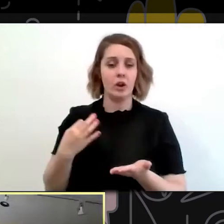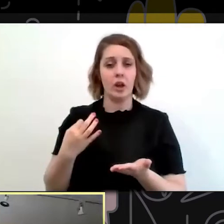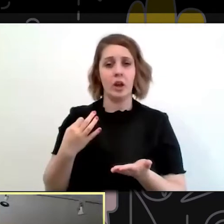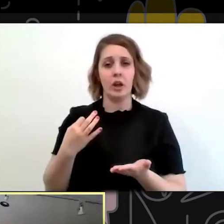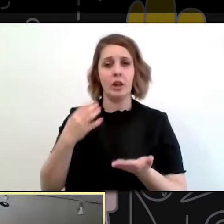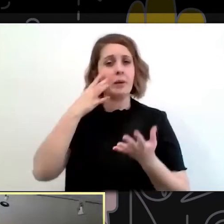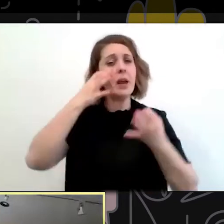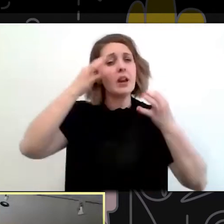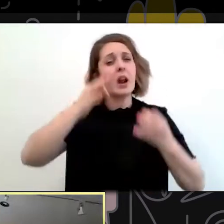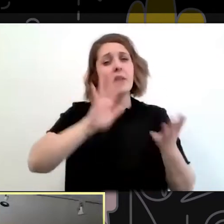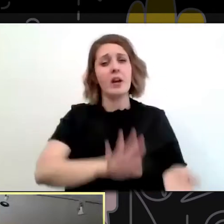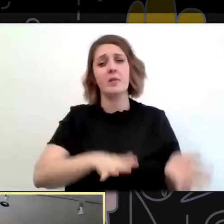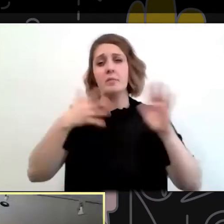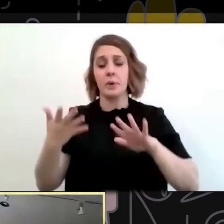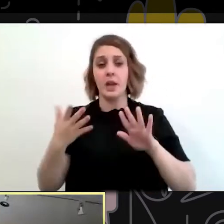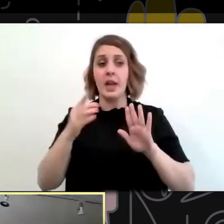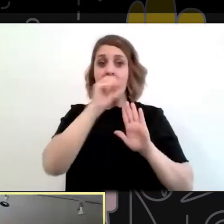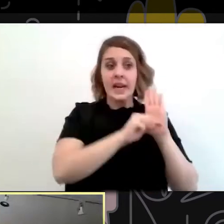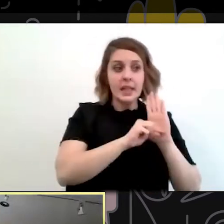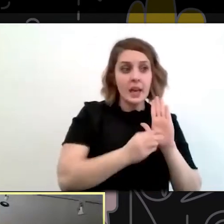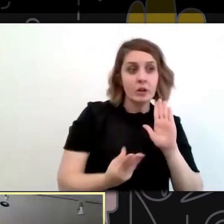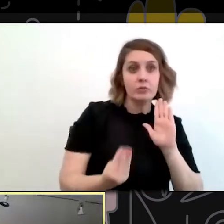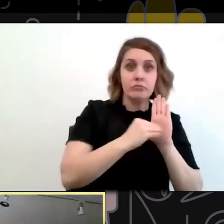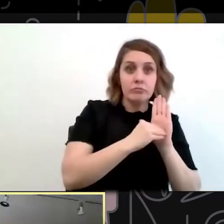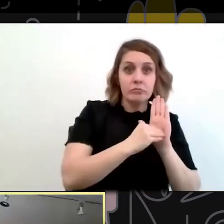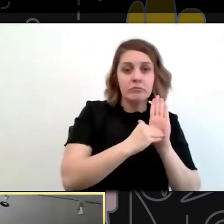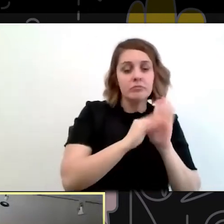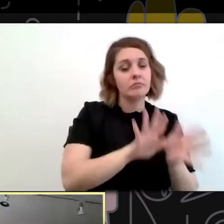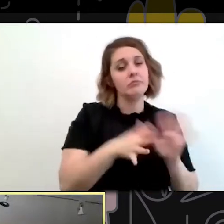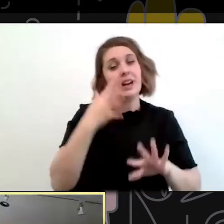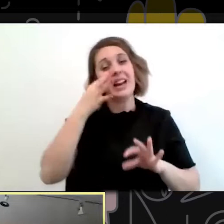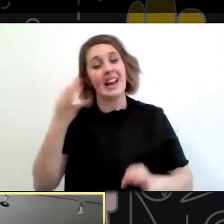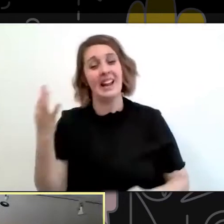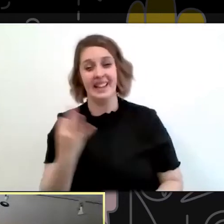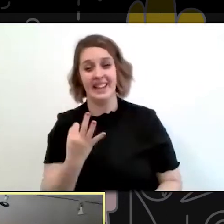práctica, la incorporación de estos criterios. Y bueno, pues con esto